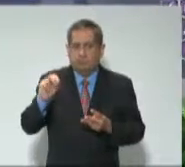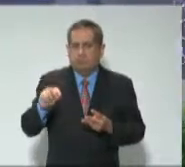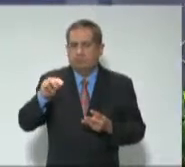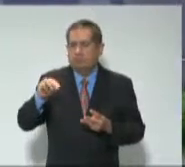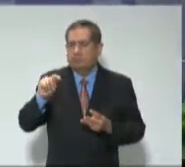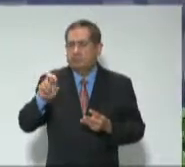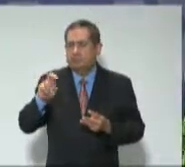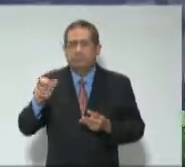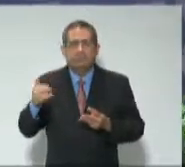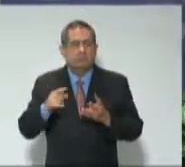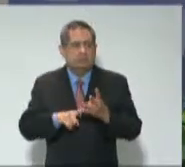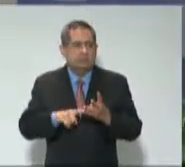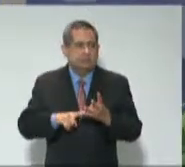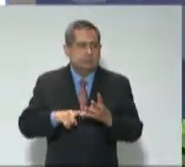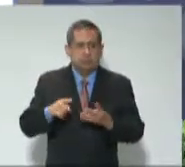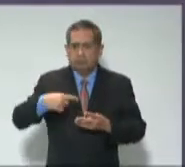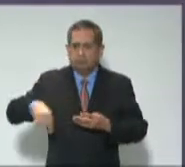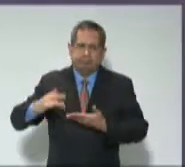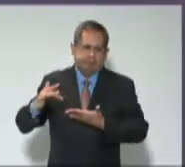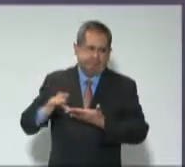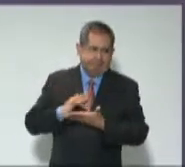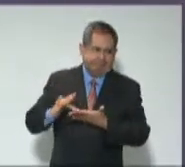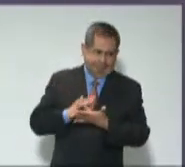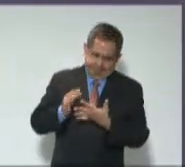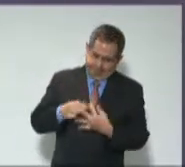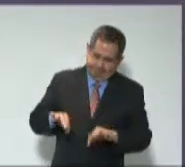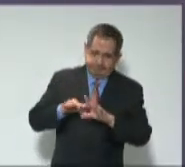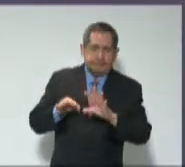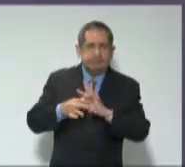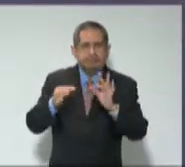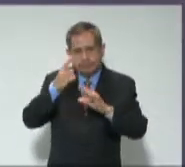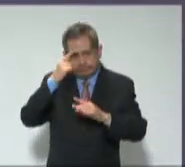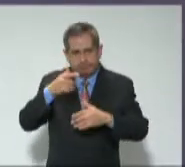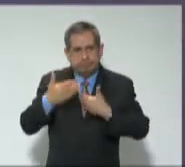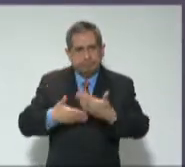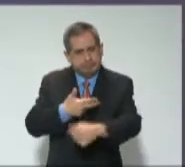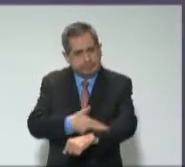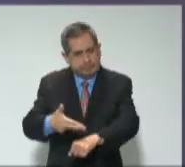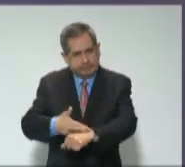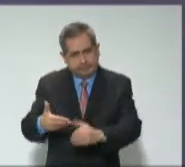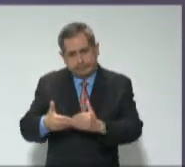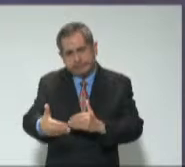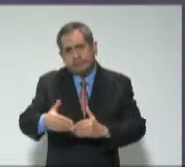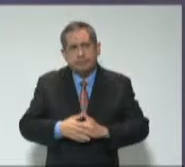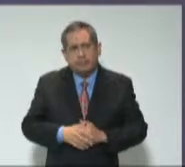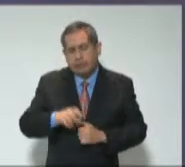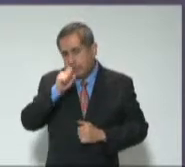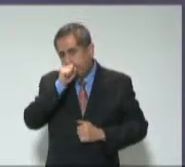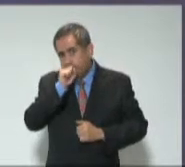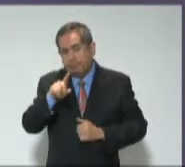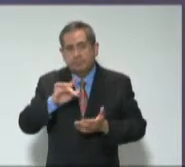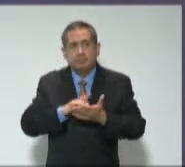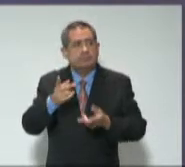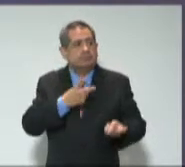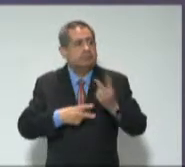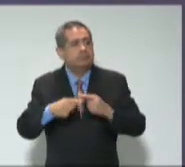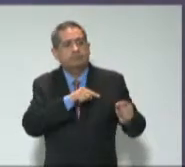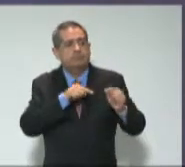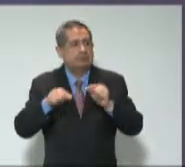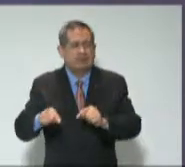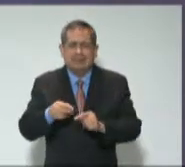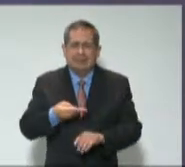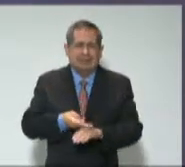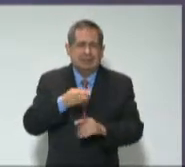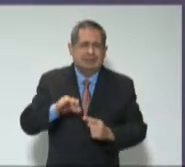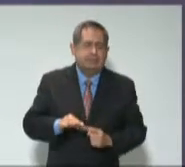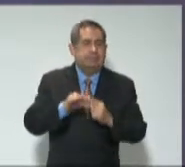Monterrey chop cuyo apoyo ha sido esencial para la realización de este evento y agradezco la presencia muy